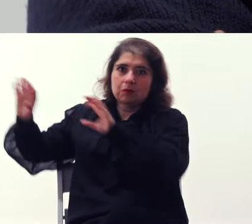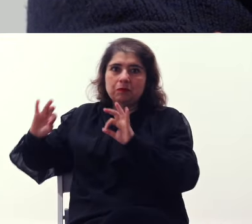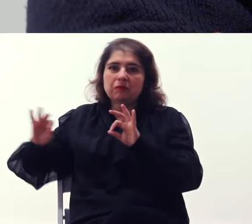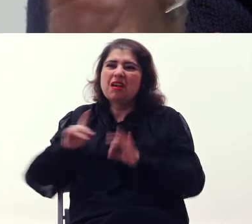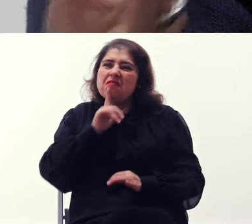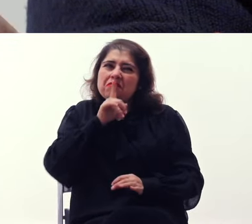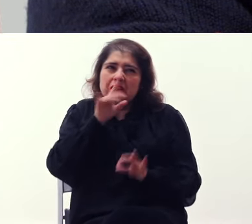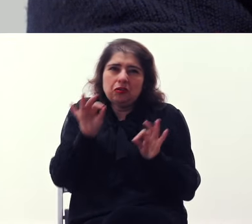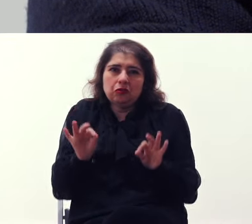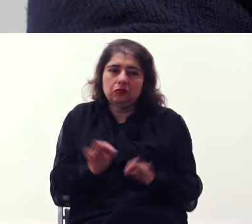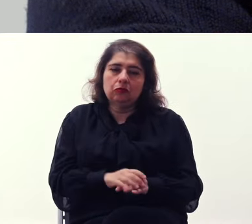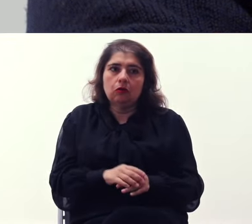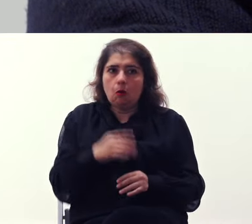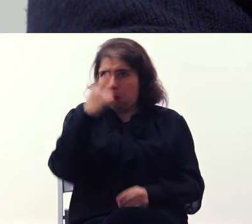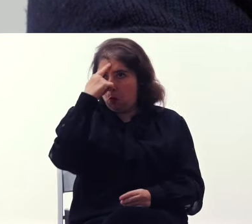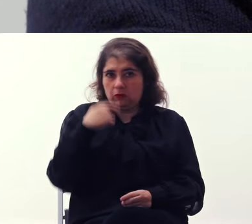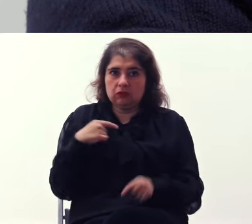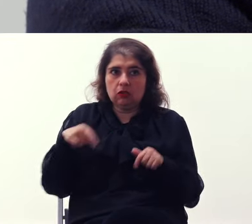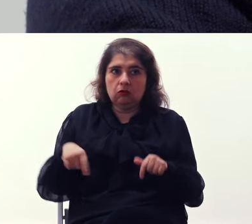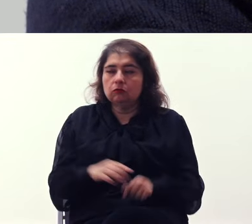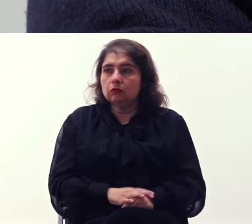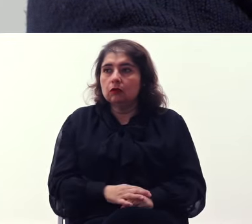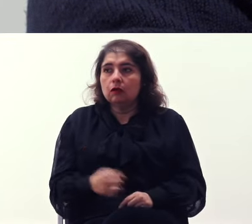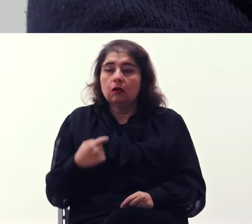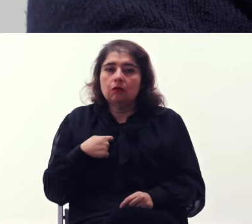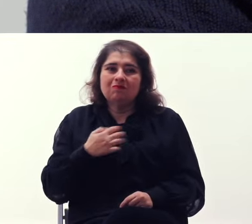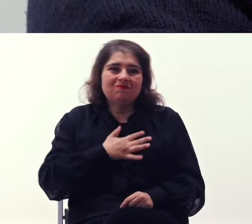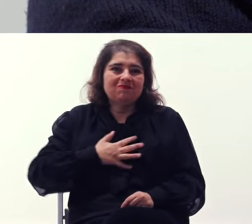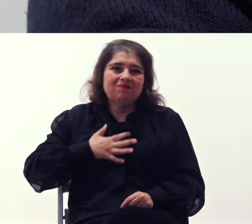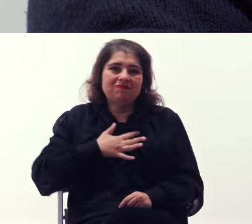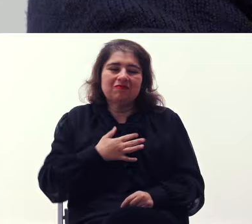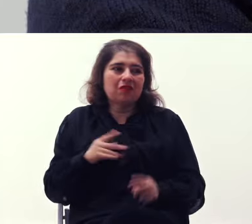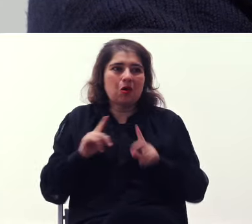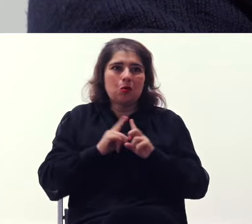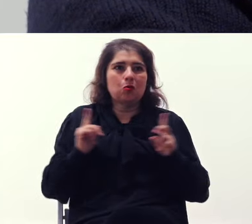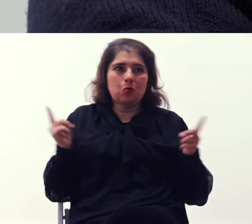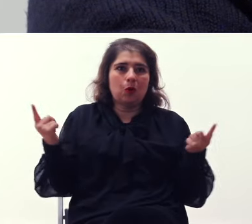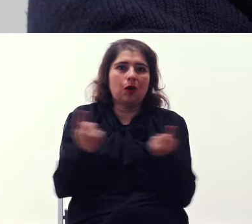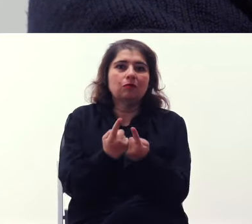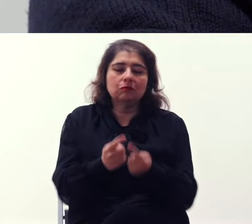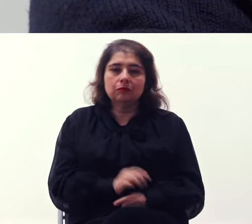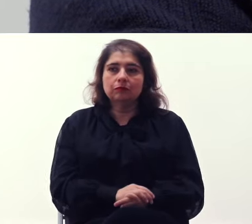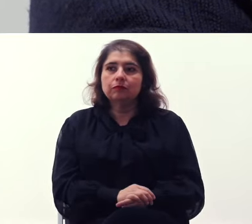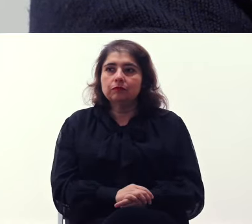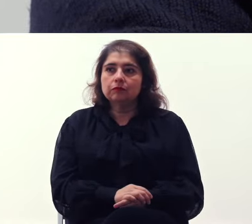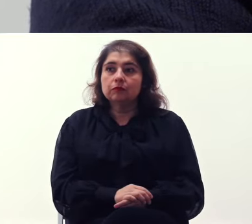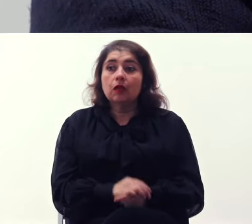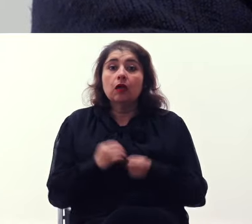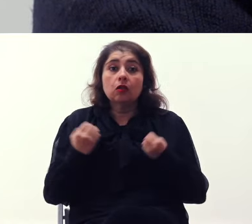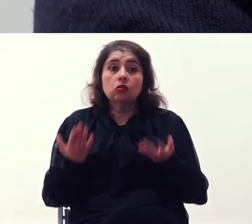montada, con, bueno, la fineza de este museo también, que a mí siempre me ha gustado mucho este espacio.